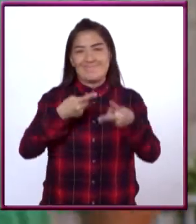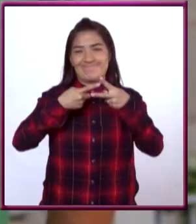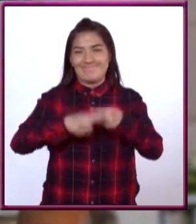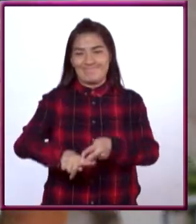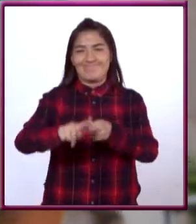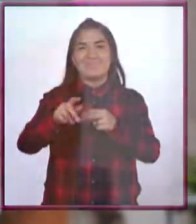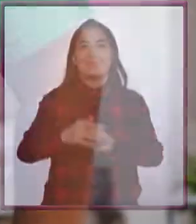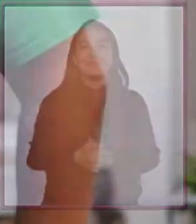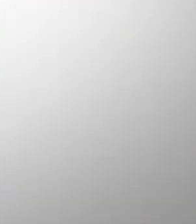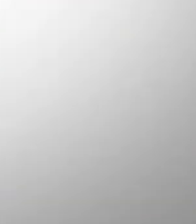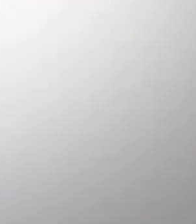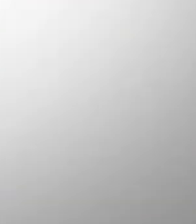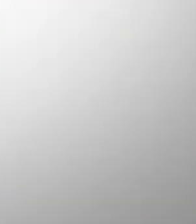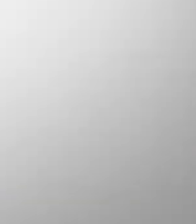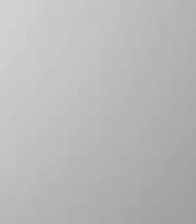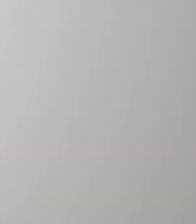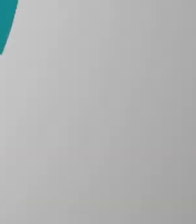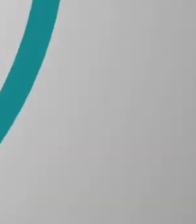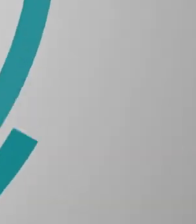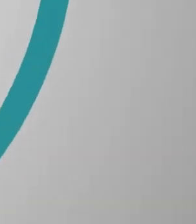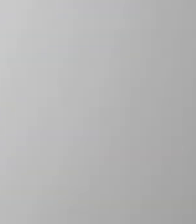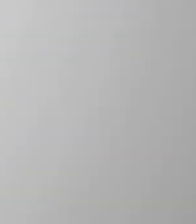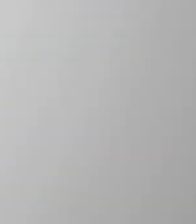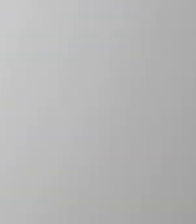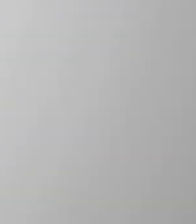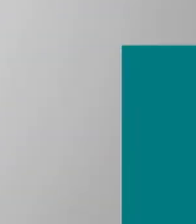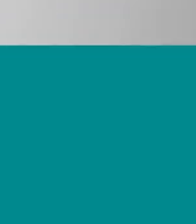Pues comenzamos.